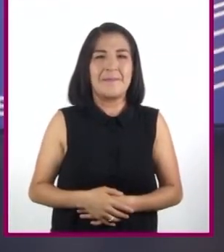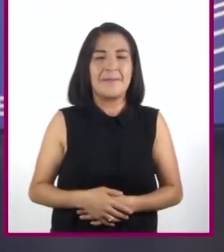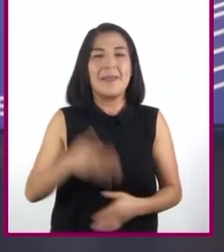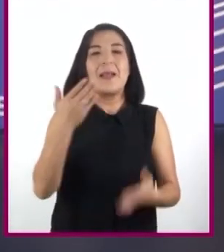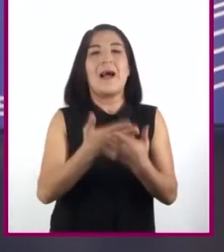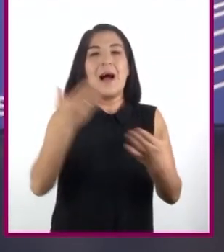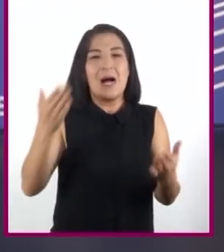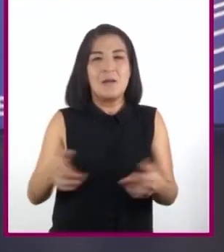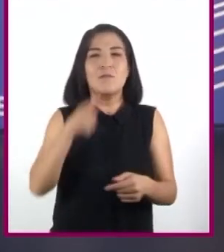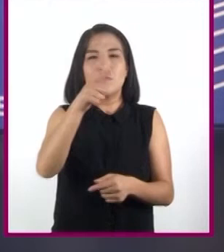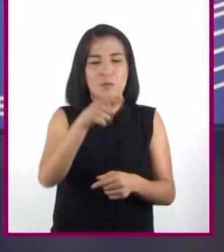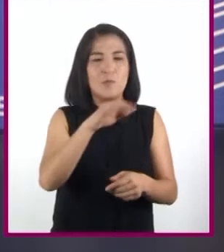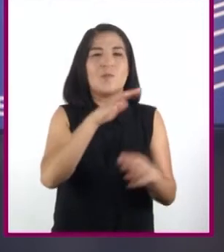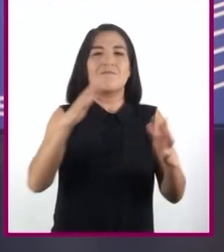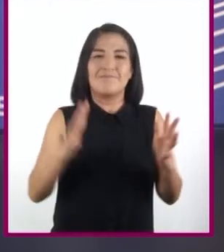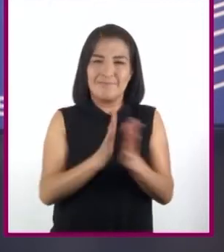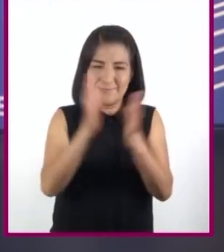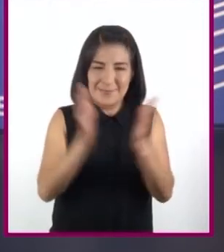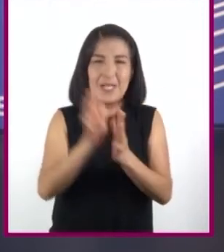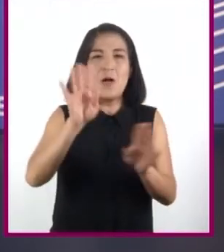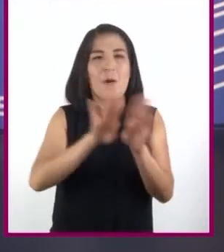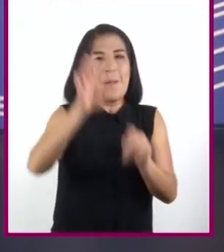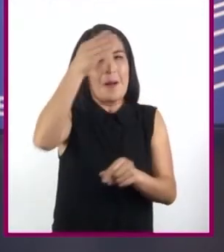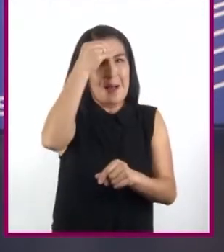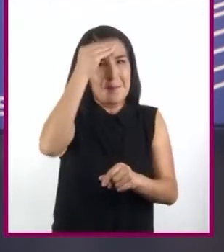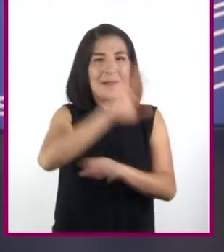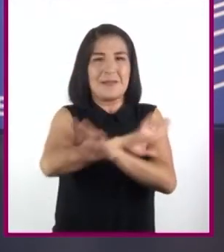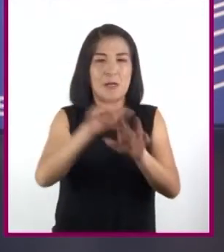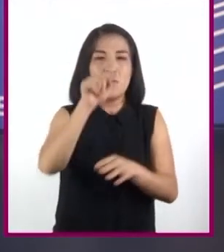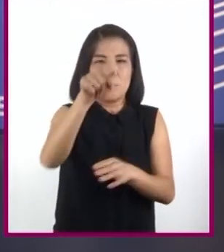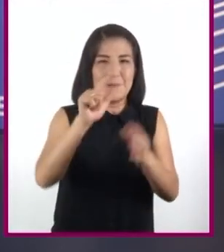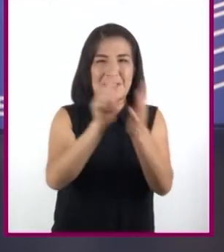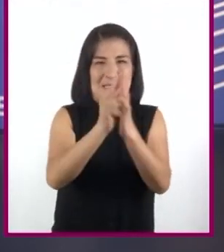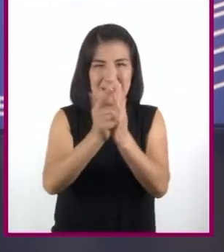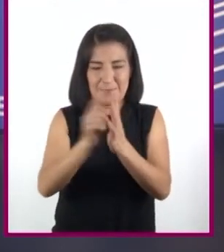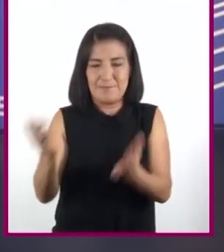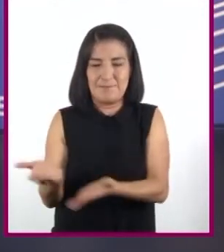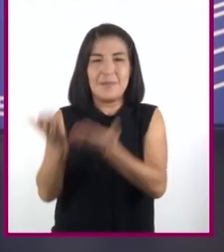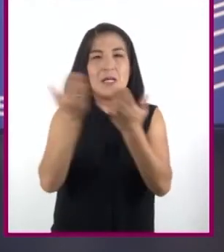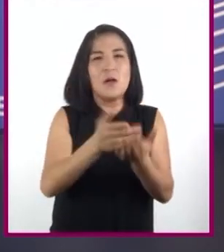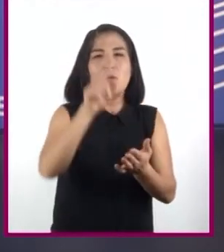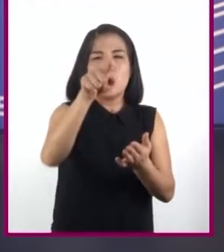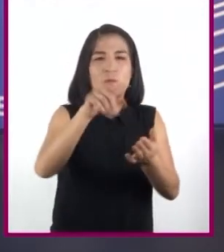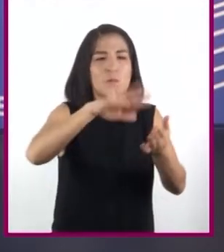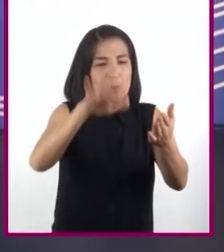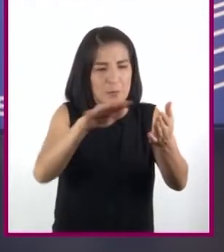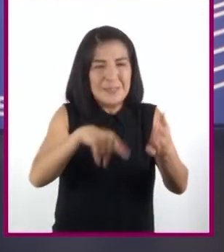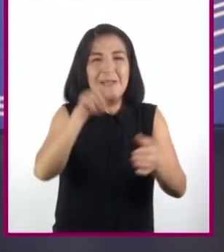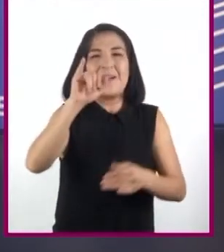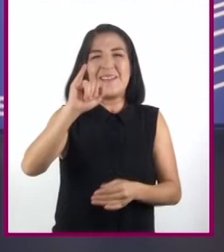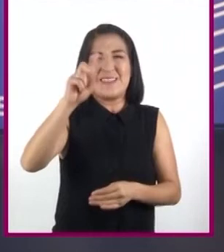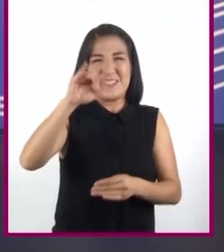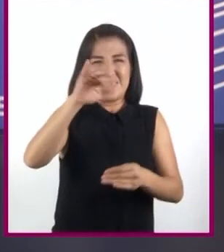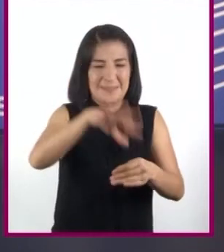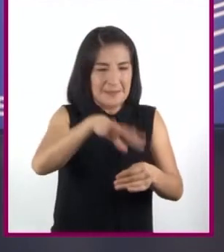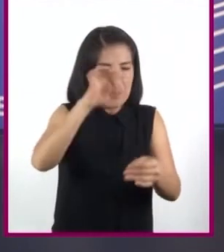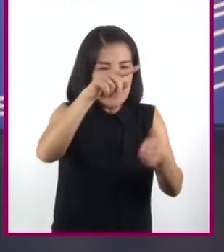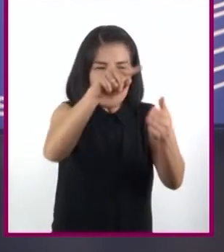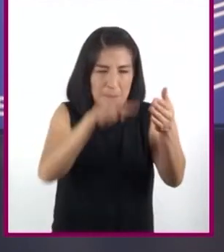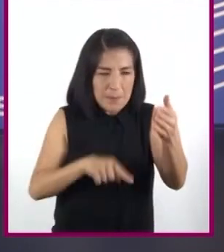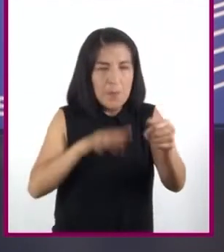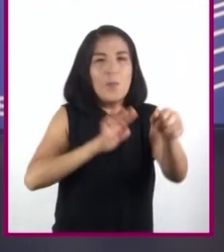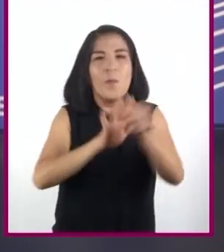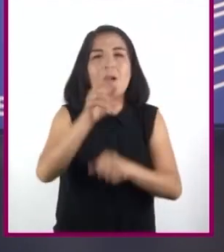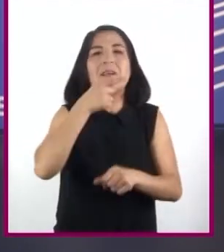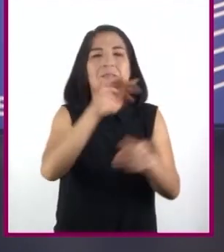Ahora es momento de poner en práctica lo aprendido. Toma tu libro de texto y busca en el índice el proyecto que refiera a los cuentos